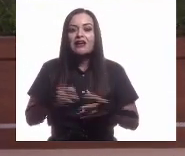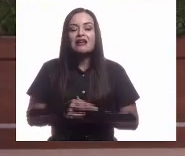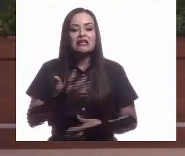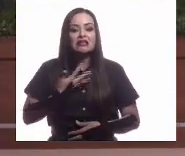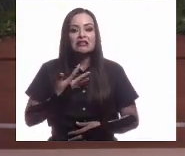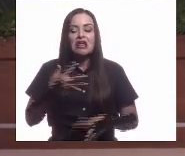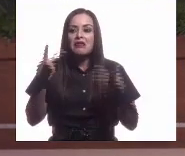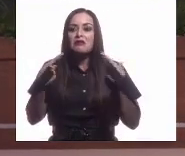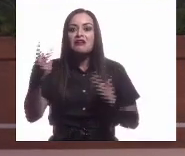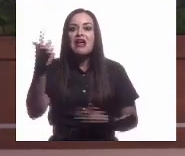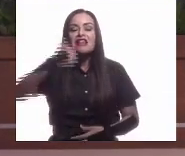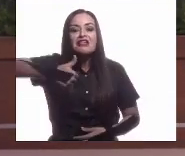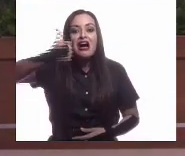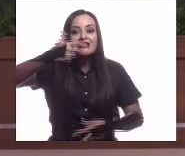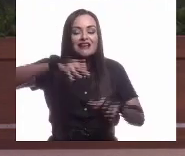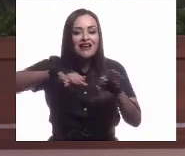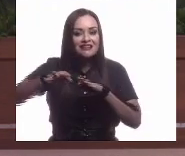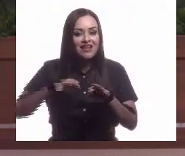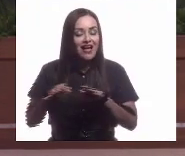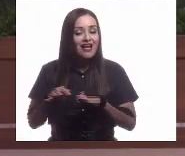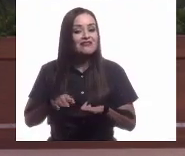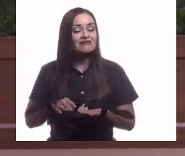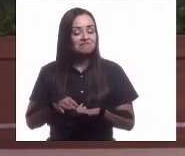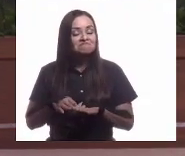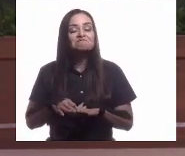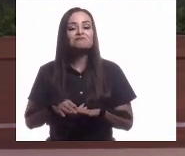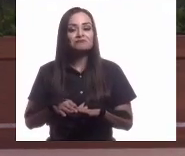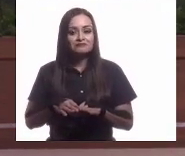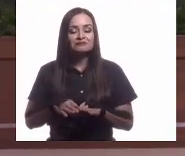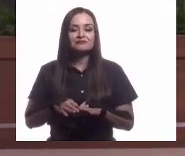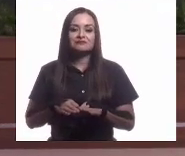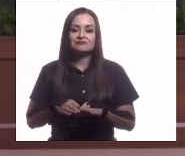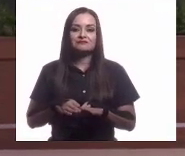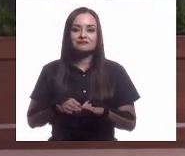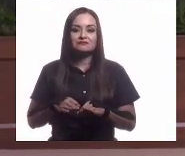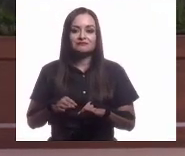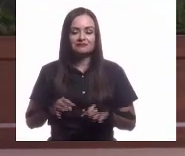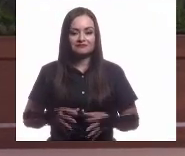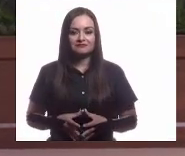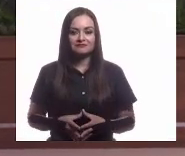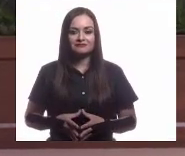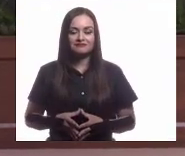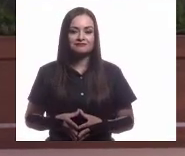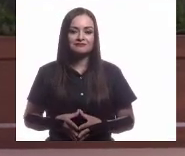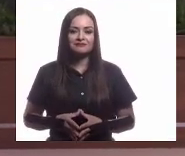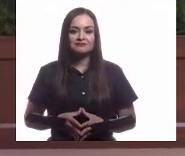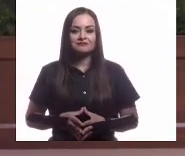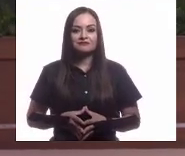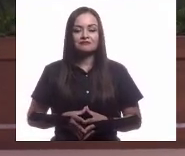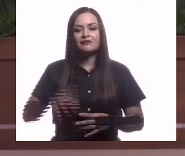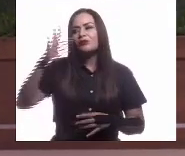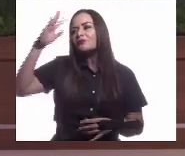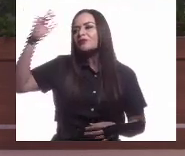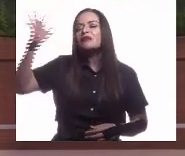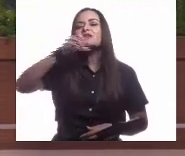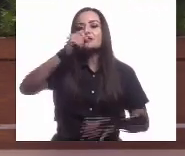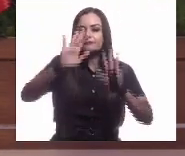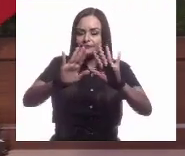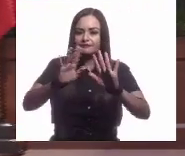personas. Déjenme hablarles ahora de un caso no menos loable, de un adulto mayor. A